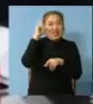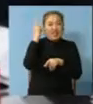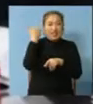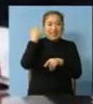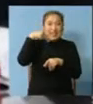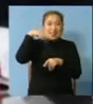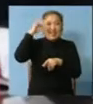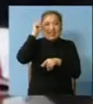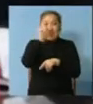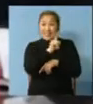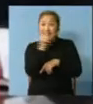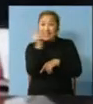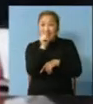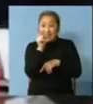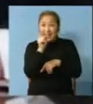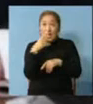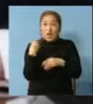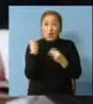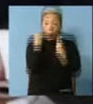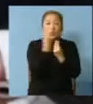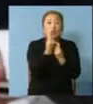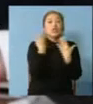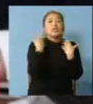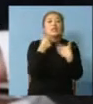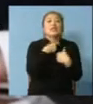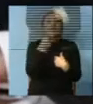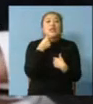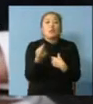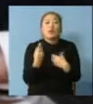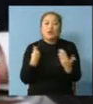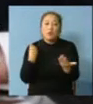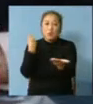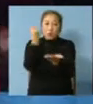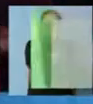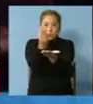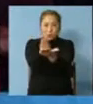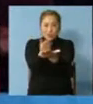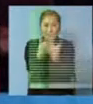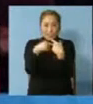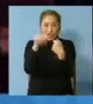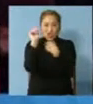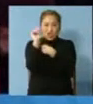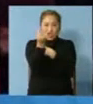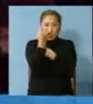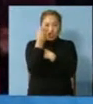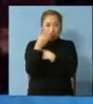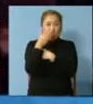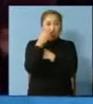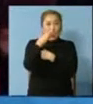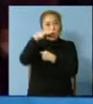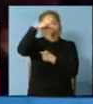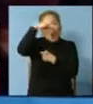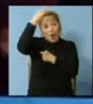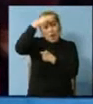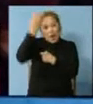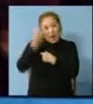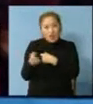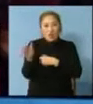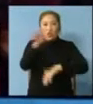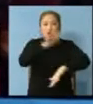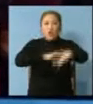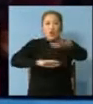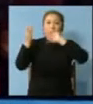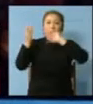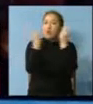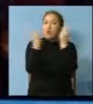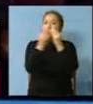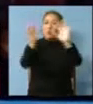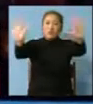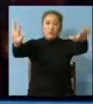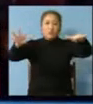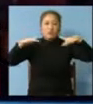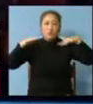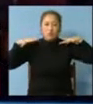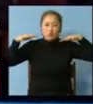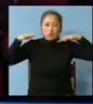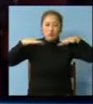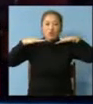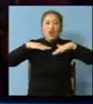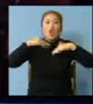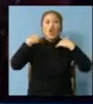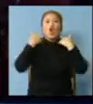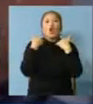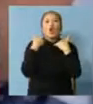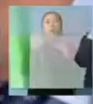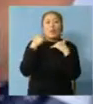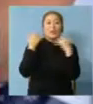campaña y quieren ponerle una impronta que tenga que ver con que él vaya solo a los actos y organicen actos multitudinarios y no